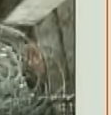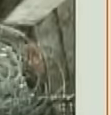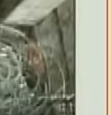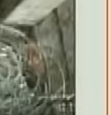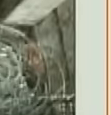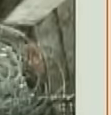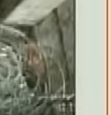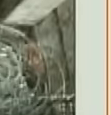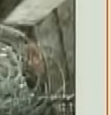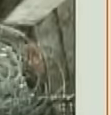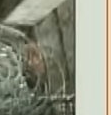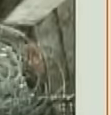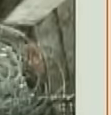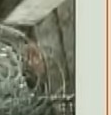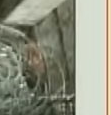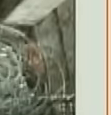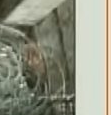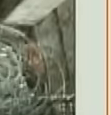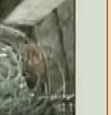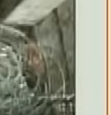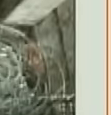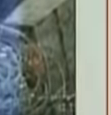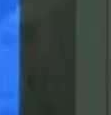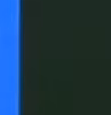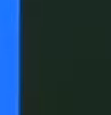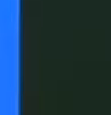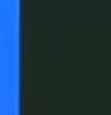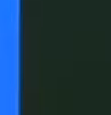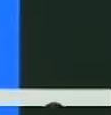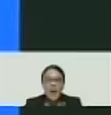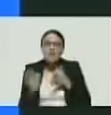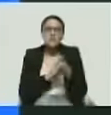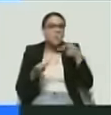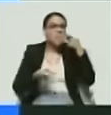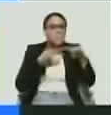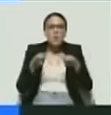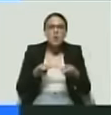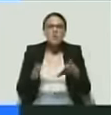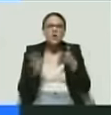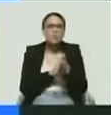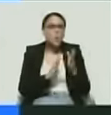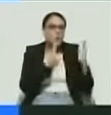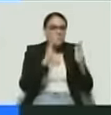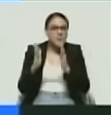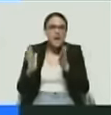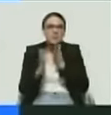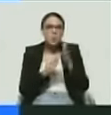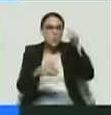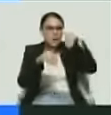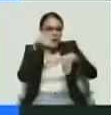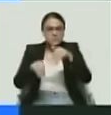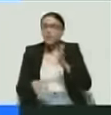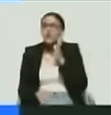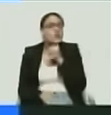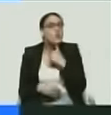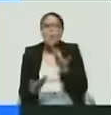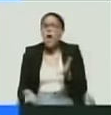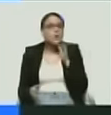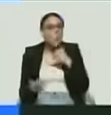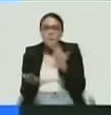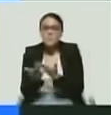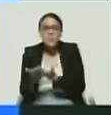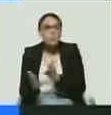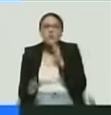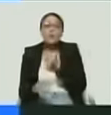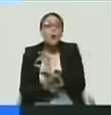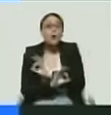intención. No es un plan político electoral, no tienen consignas, no tienen propuestas, no tienen maquinaria electoral. Lo